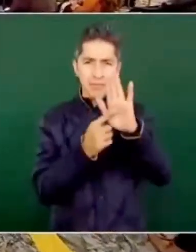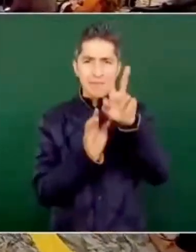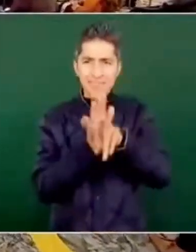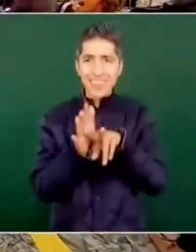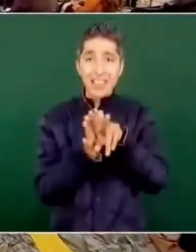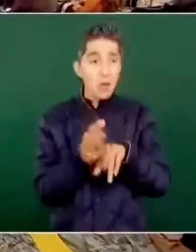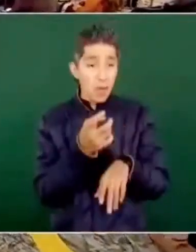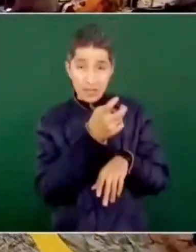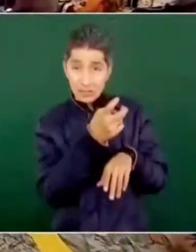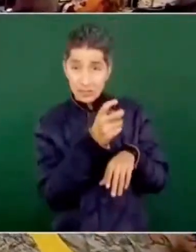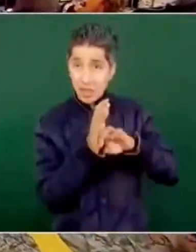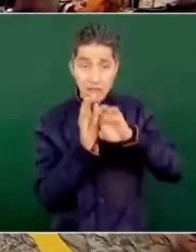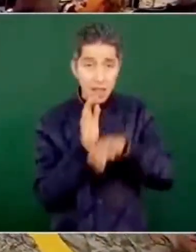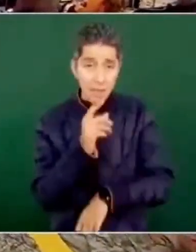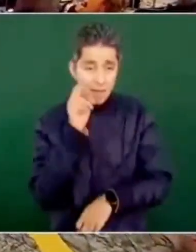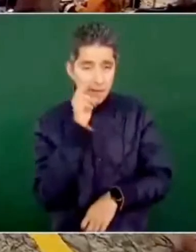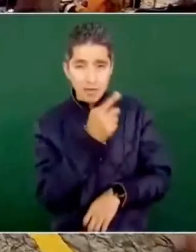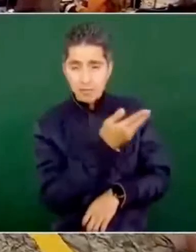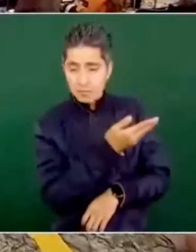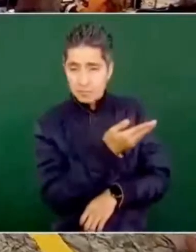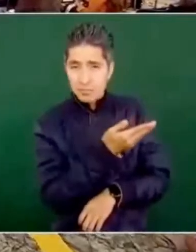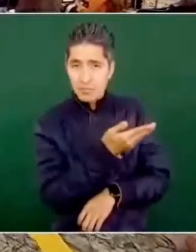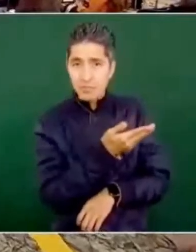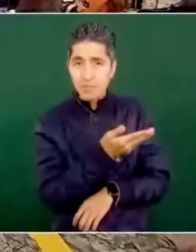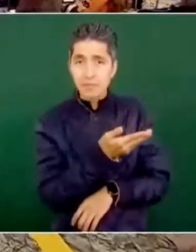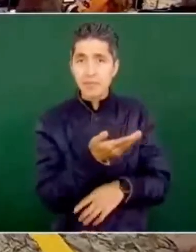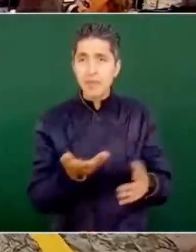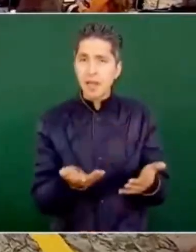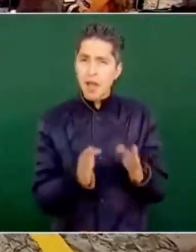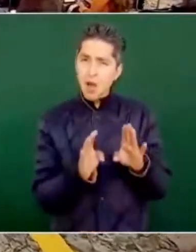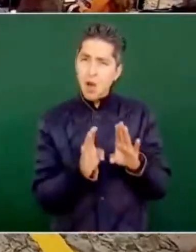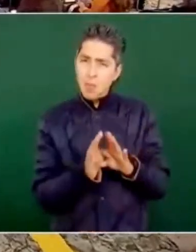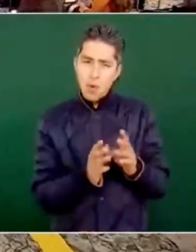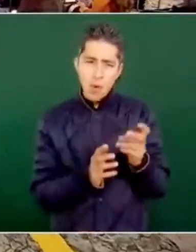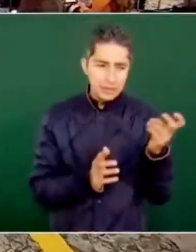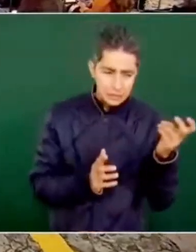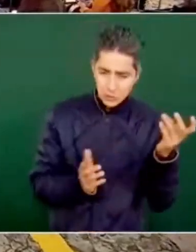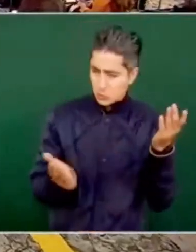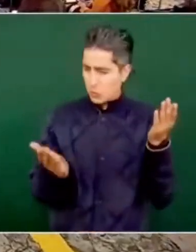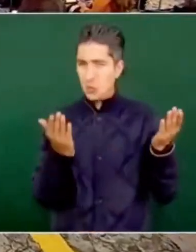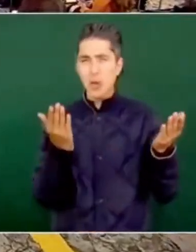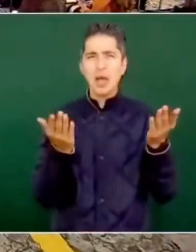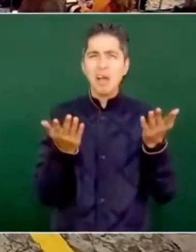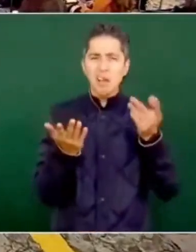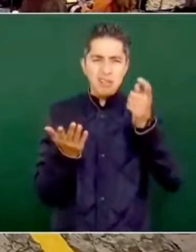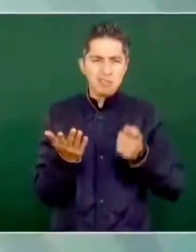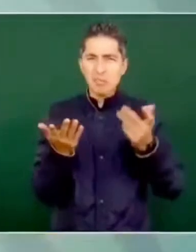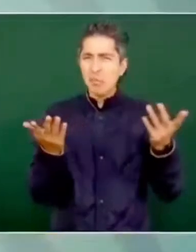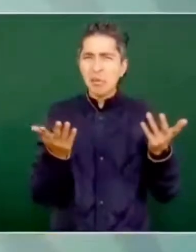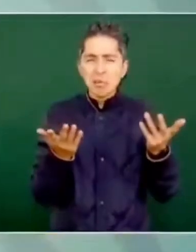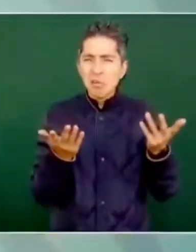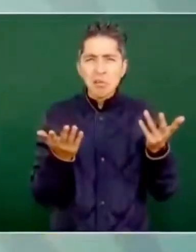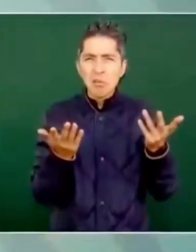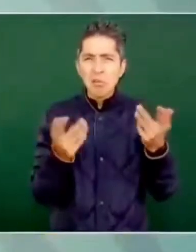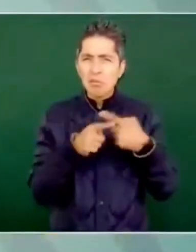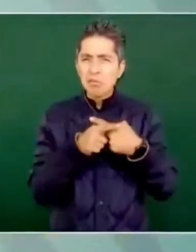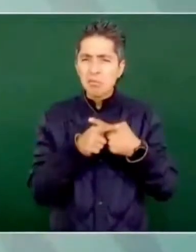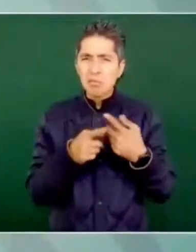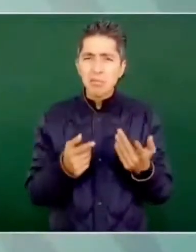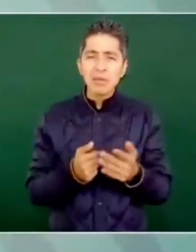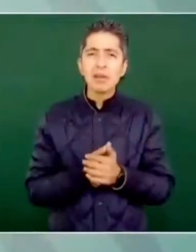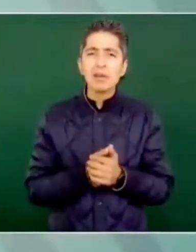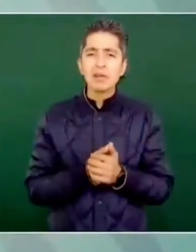Esto, por ejemplo, ¿qué tiene que ver una cosa con la otra? ¿Qué tiene que ver